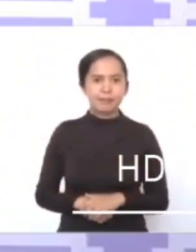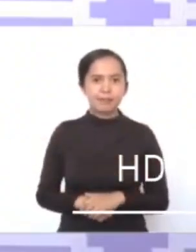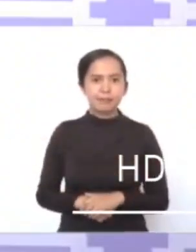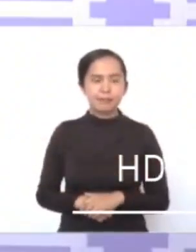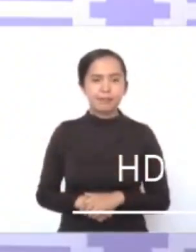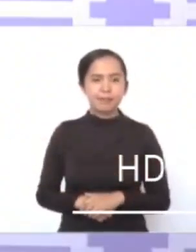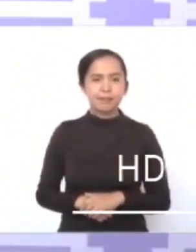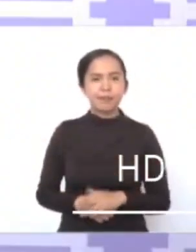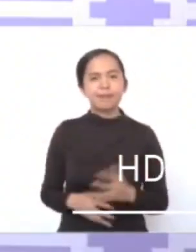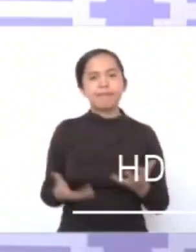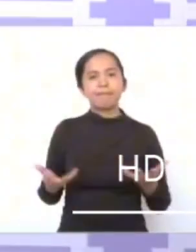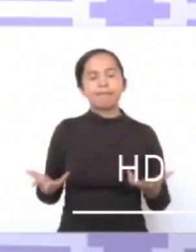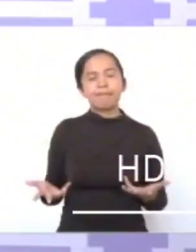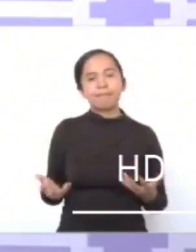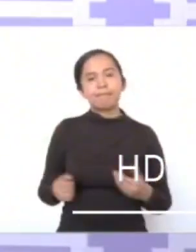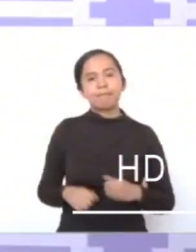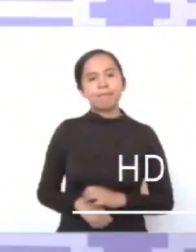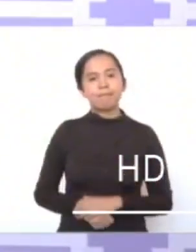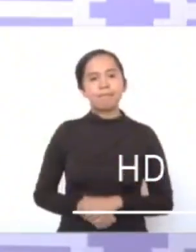Y